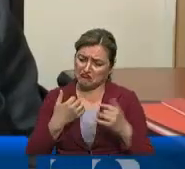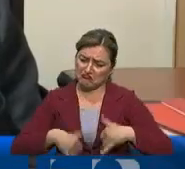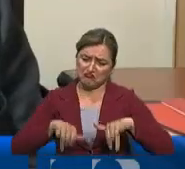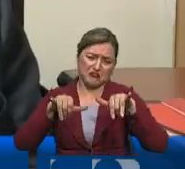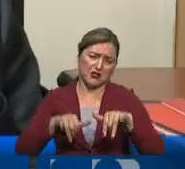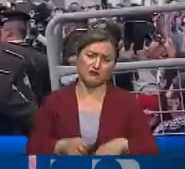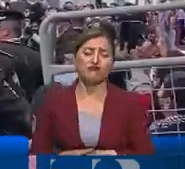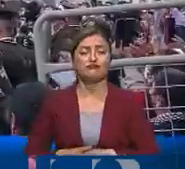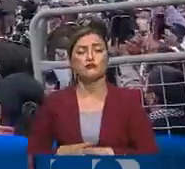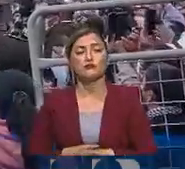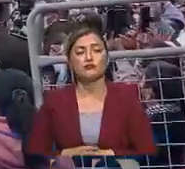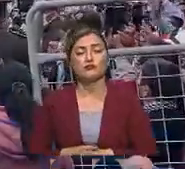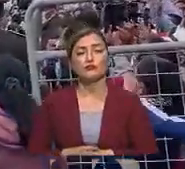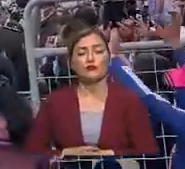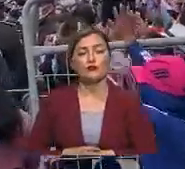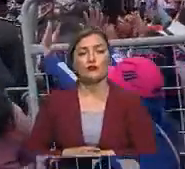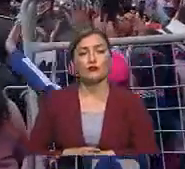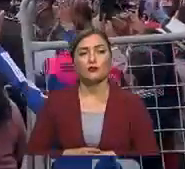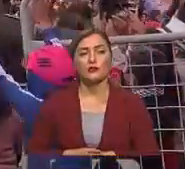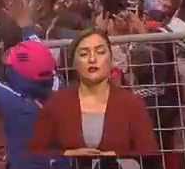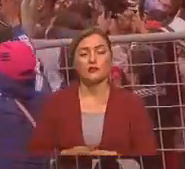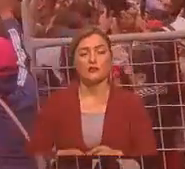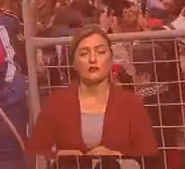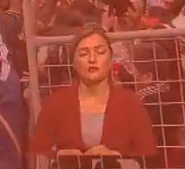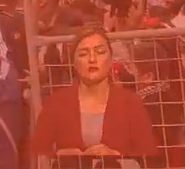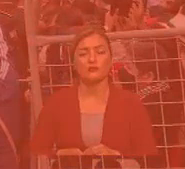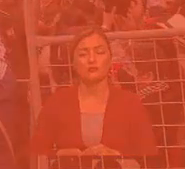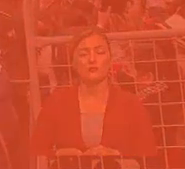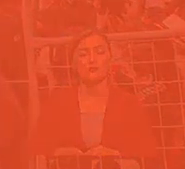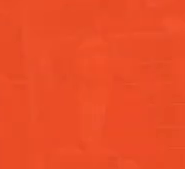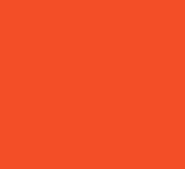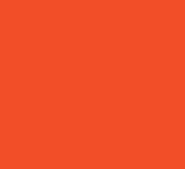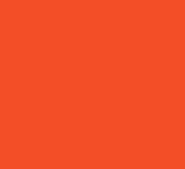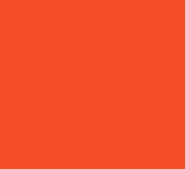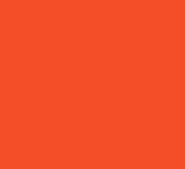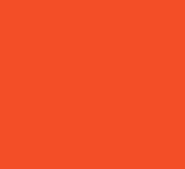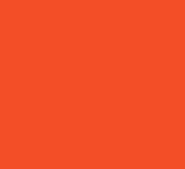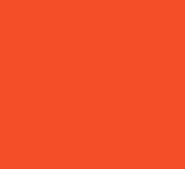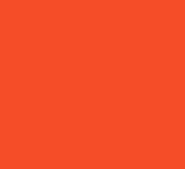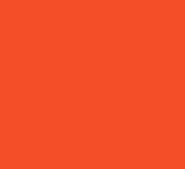trasciende cualquier otra cosa. En Loja, con cámaras de Mateo Castillo, María del Rocío Coronel, 24.